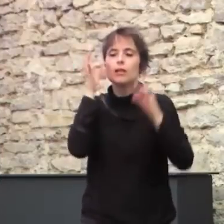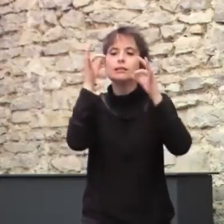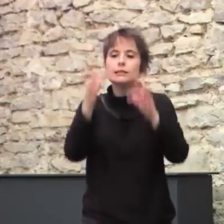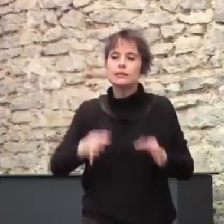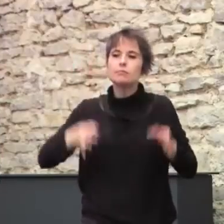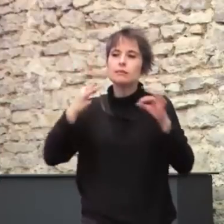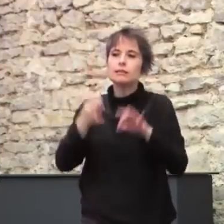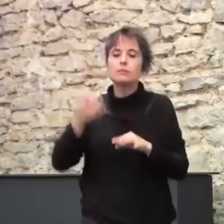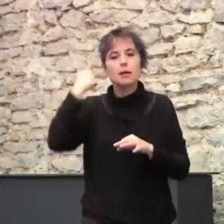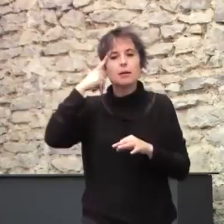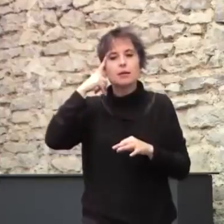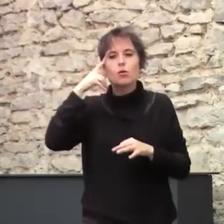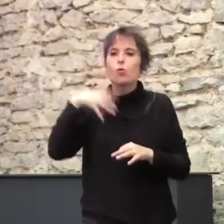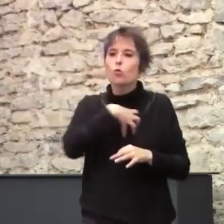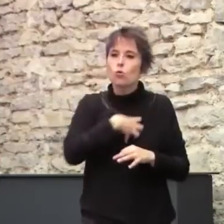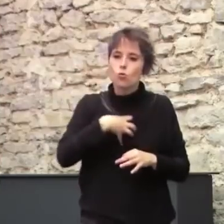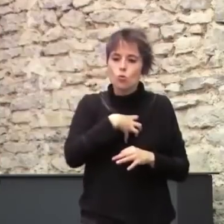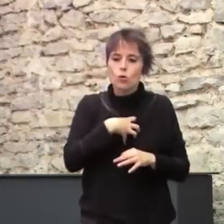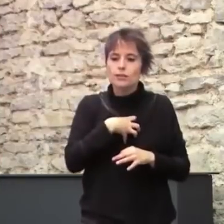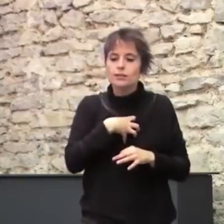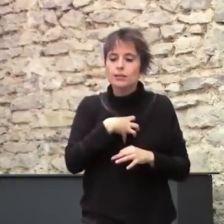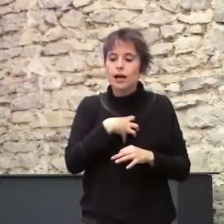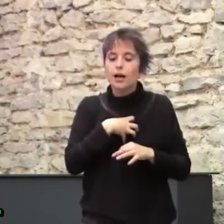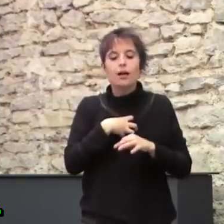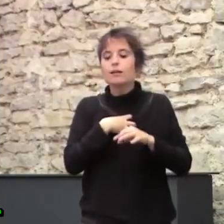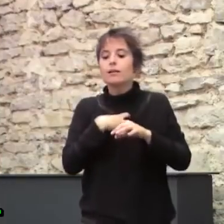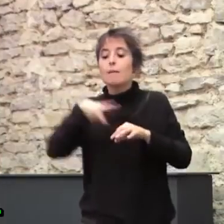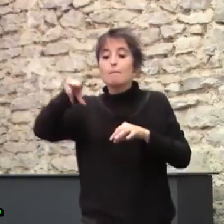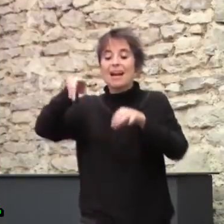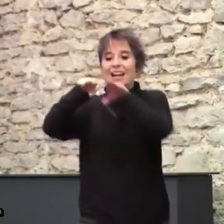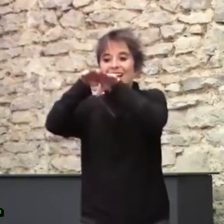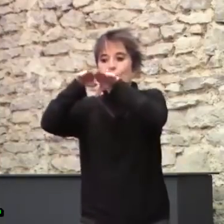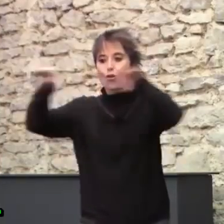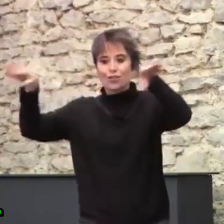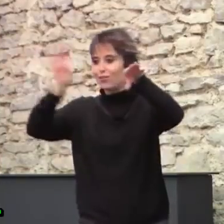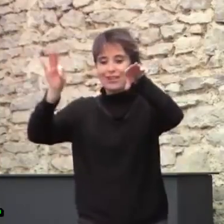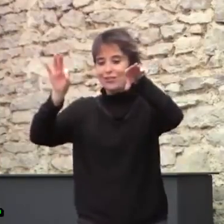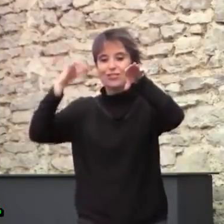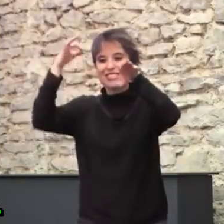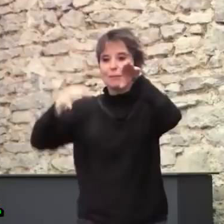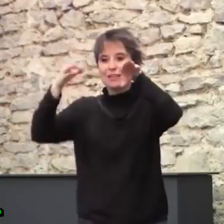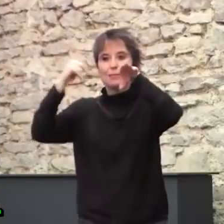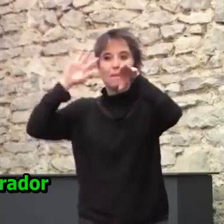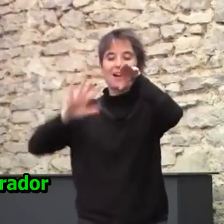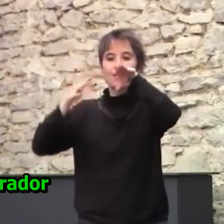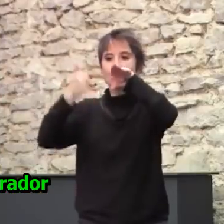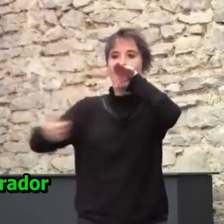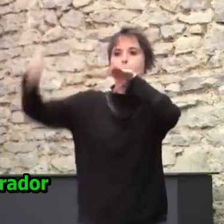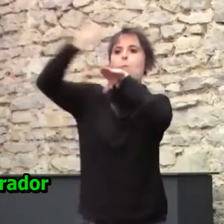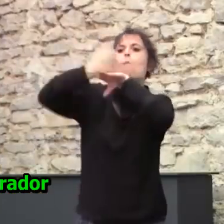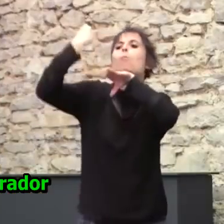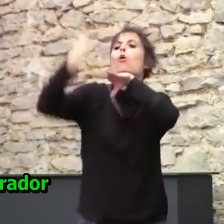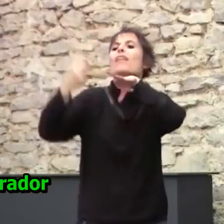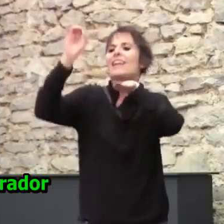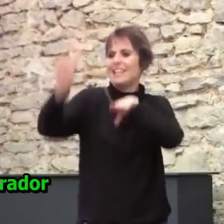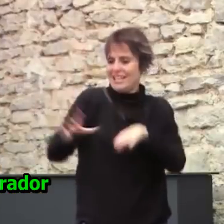nos cuesta como ver, nos cuesta sobre todo establecer relaciones horizontales. Todas nuestras relaciones están marcadas por las luchas de poder. Por ejemplo,